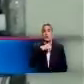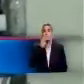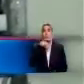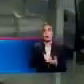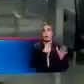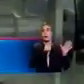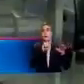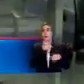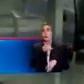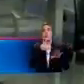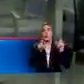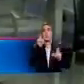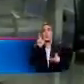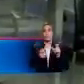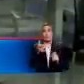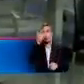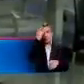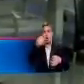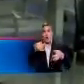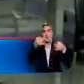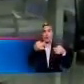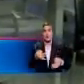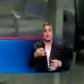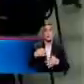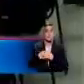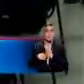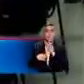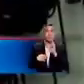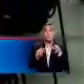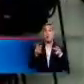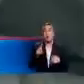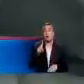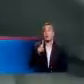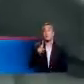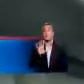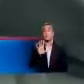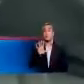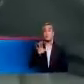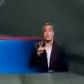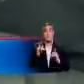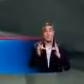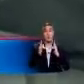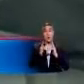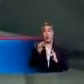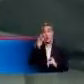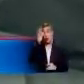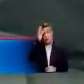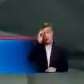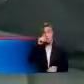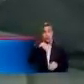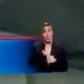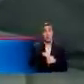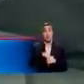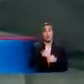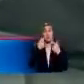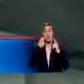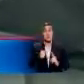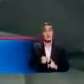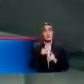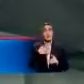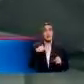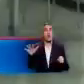cuatro mil 658 pacientes confirmados por kobe 19 también hay que indicar que las camas de los hospitales en sus áreas o si se